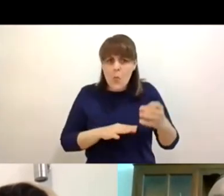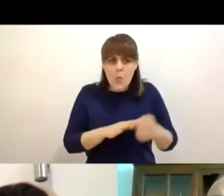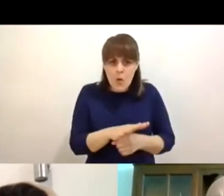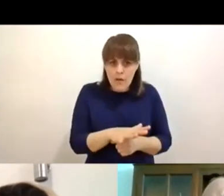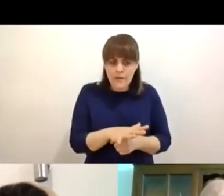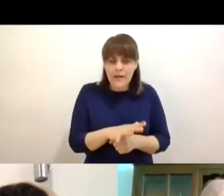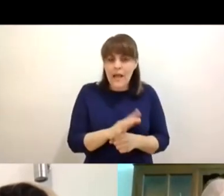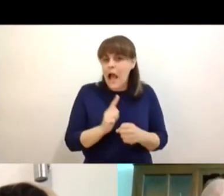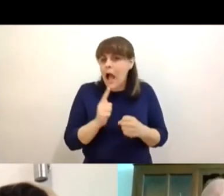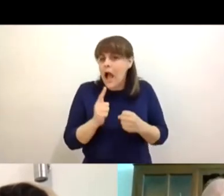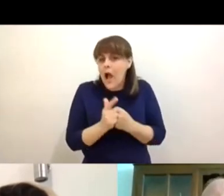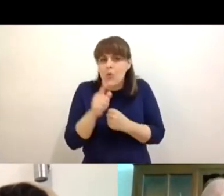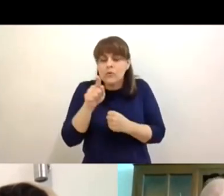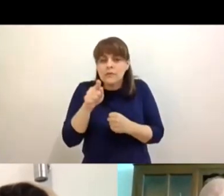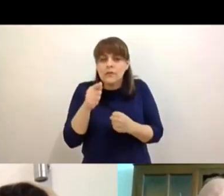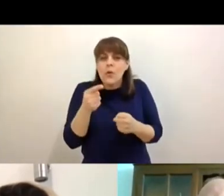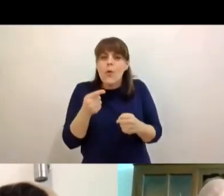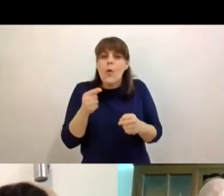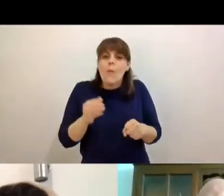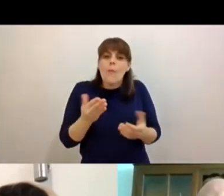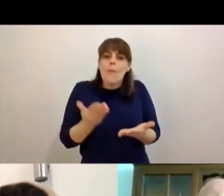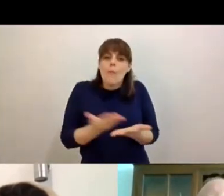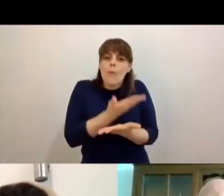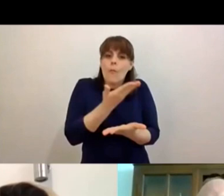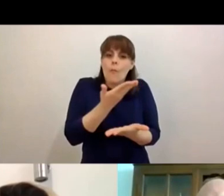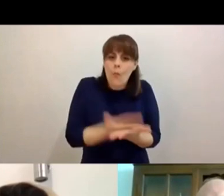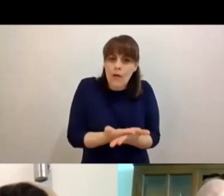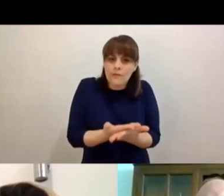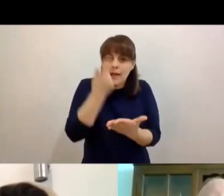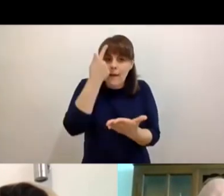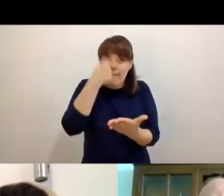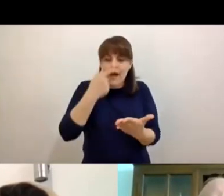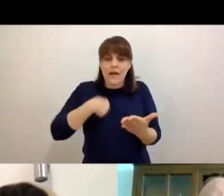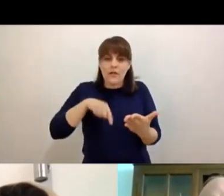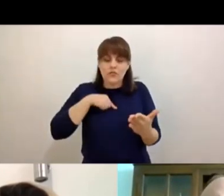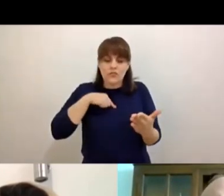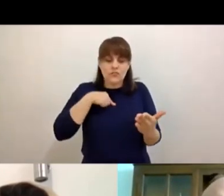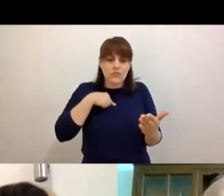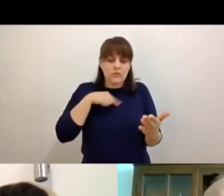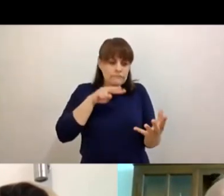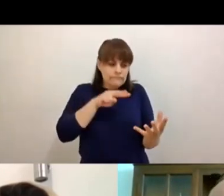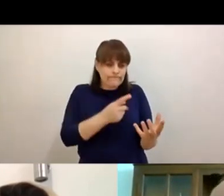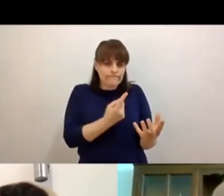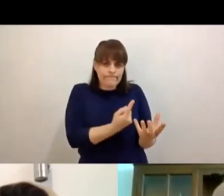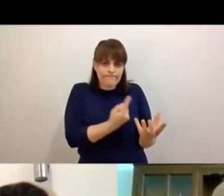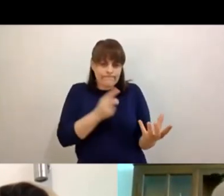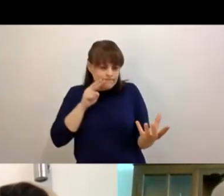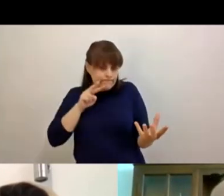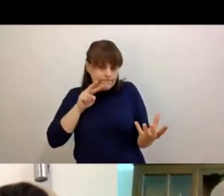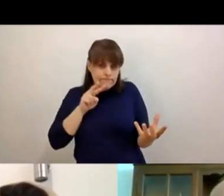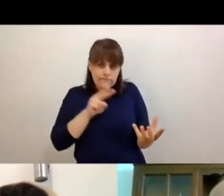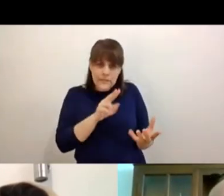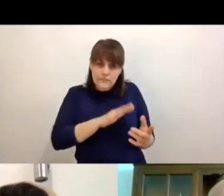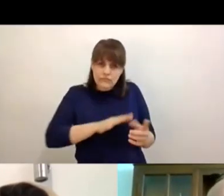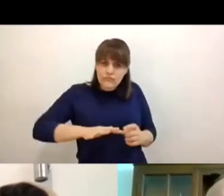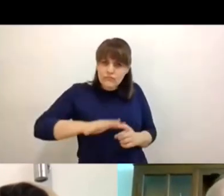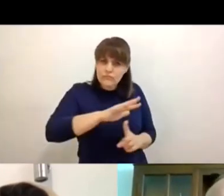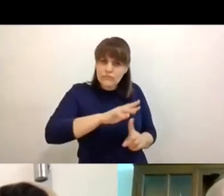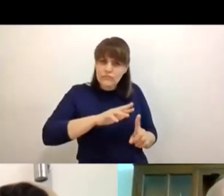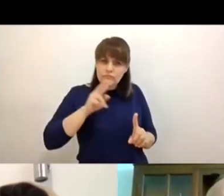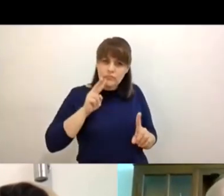salida, algunas posibilidades para de veras descolocarnos de esta situación, sobre todo tratándose de